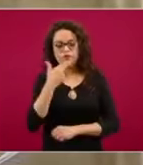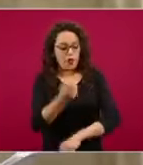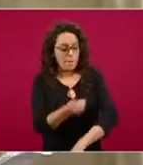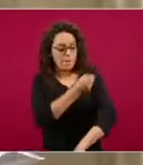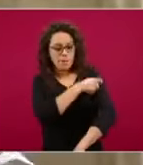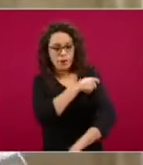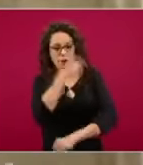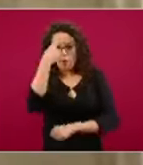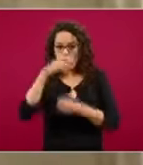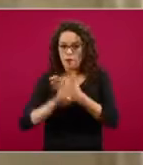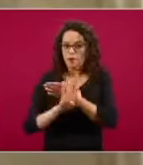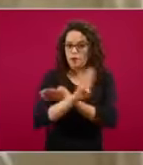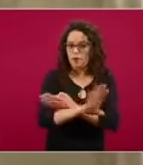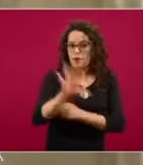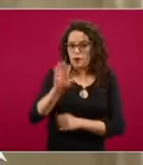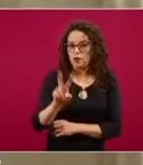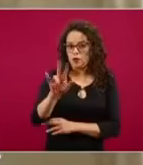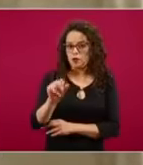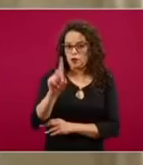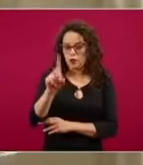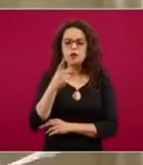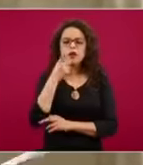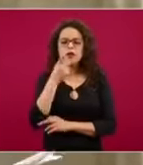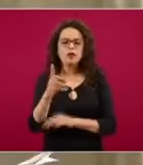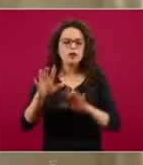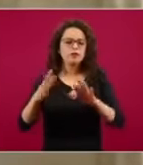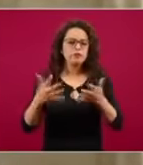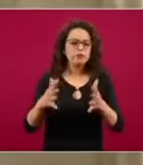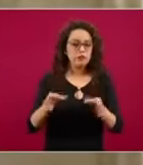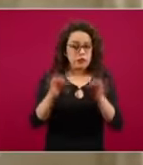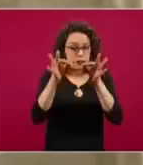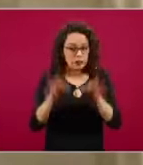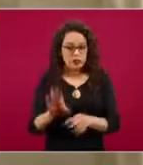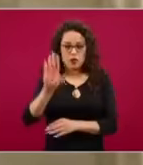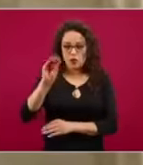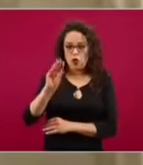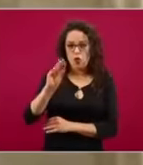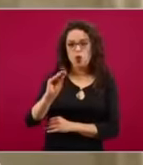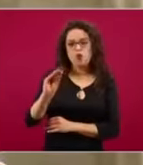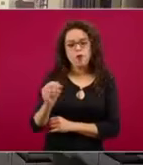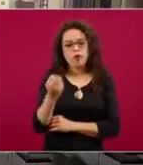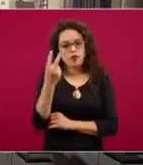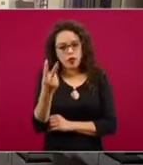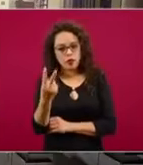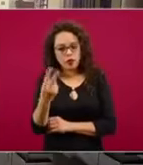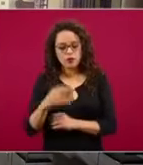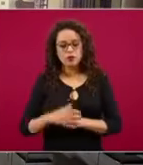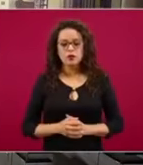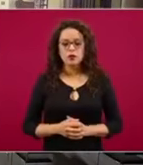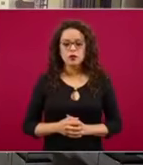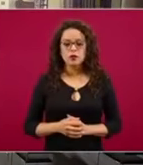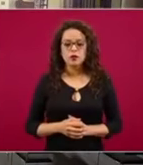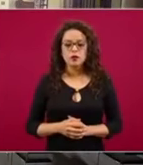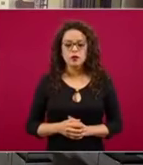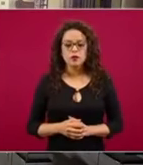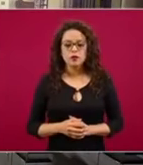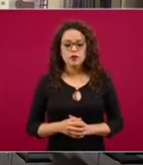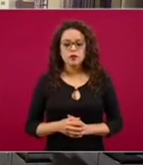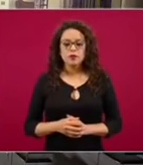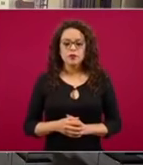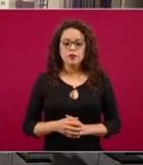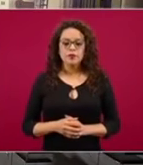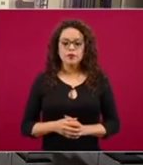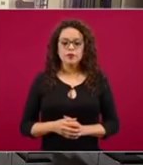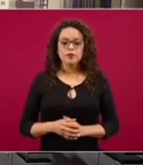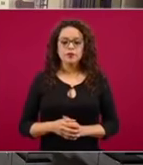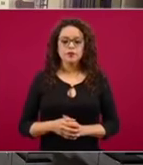contra COVID, que se ha manejado una eficacia del 90, del 92 y quizá un poco mayor de eficacia,